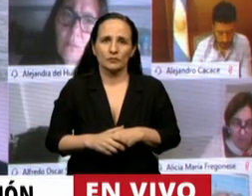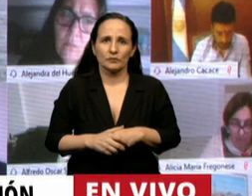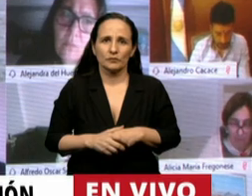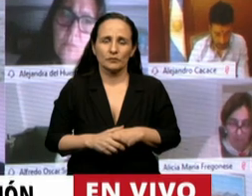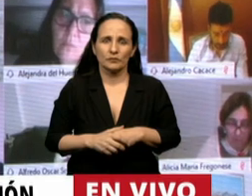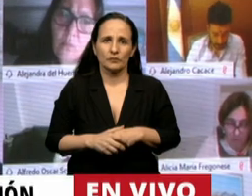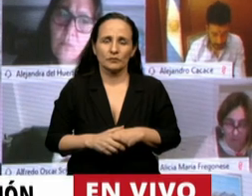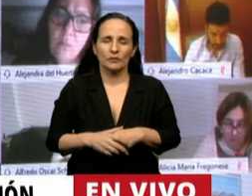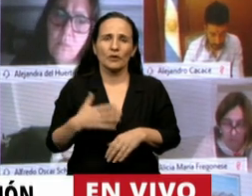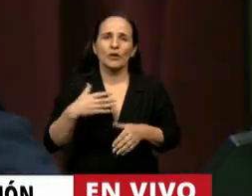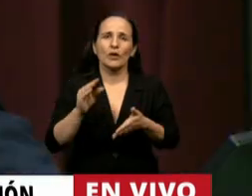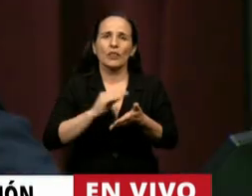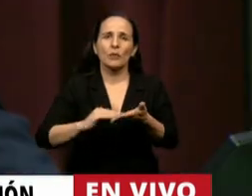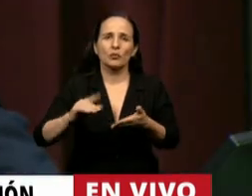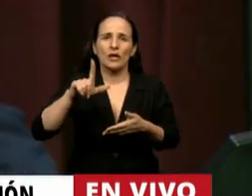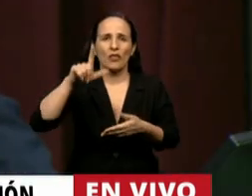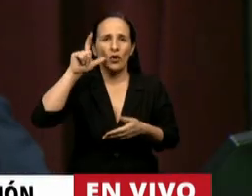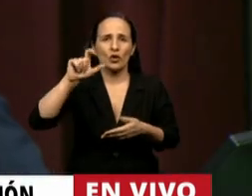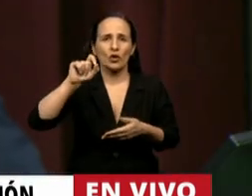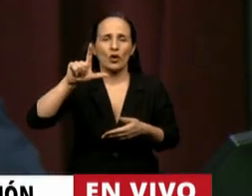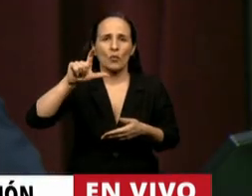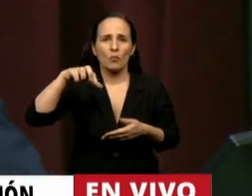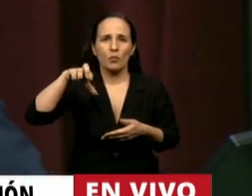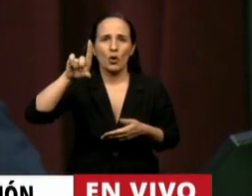moró diputado Leopoldo